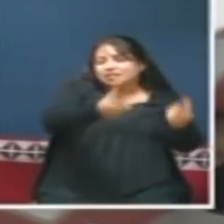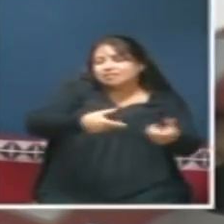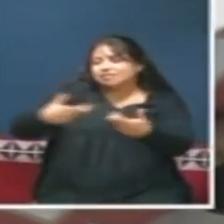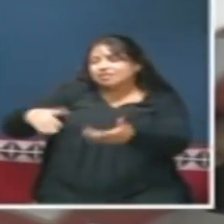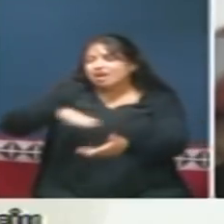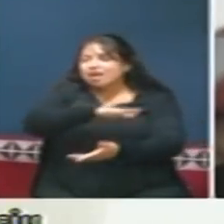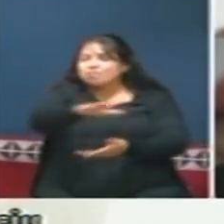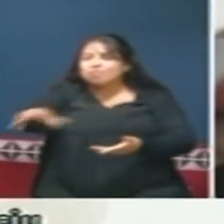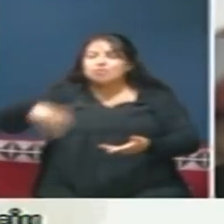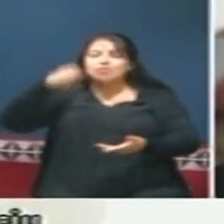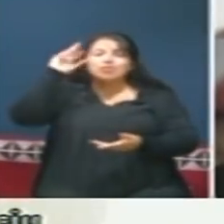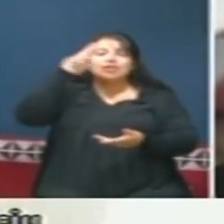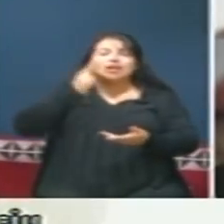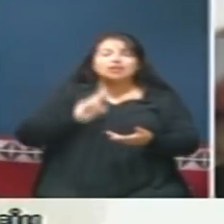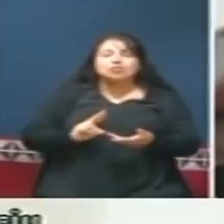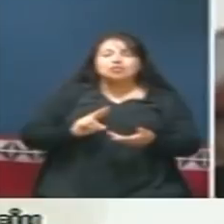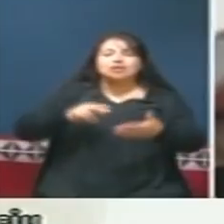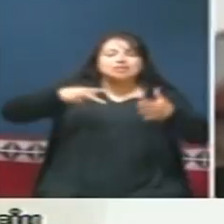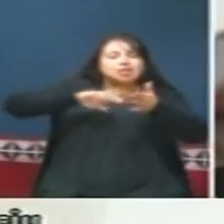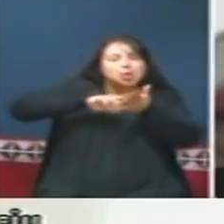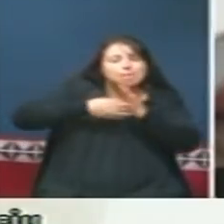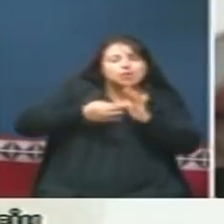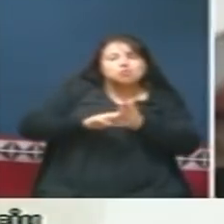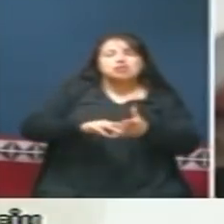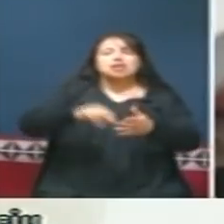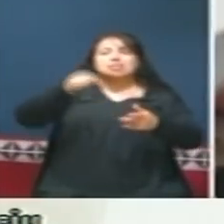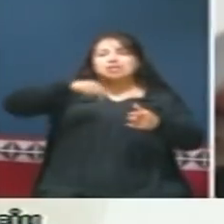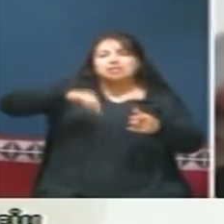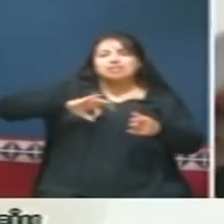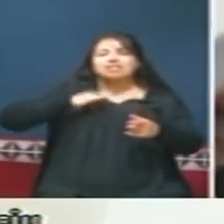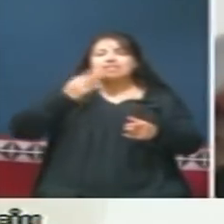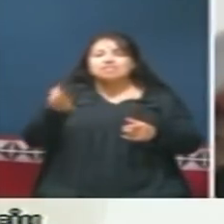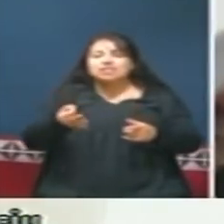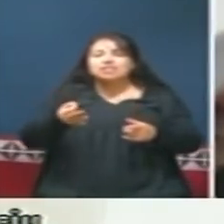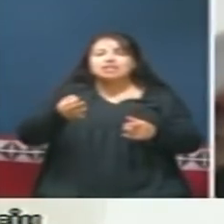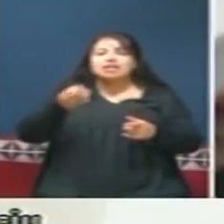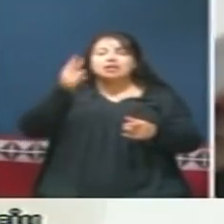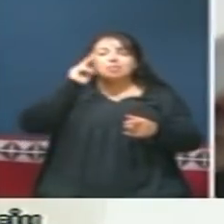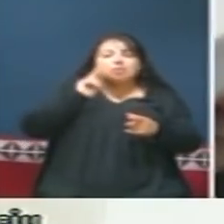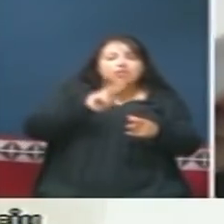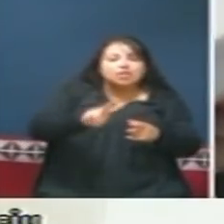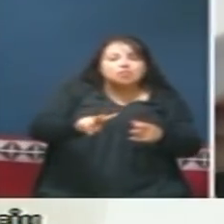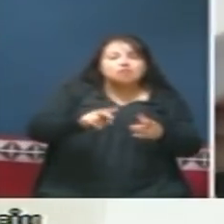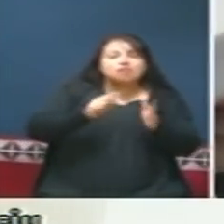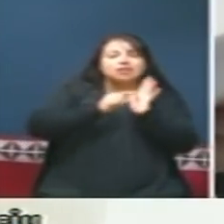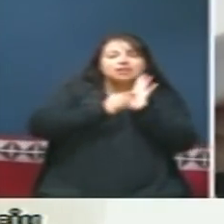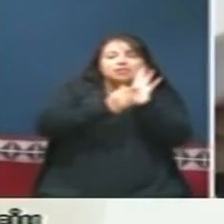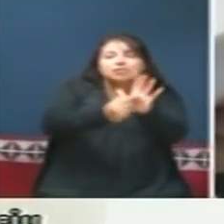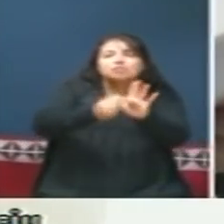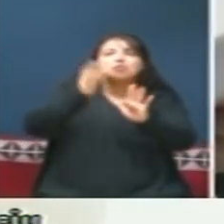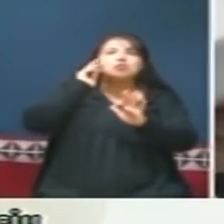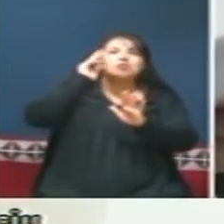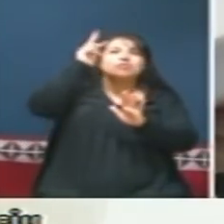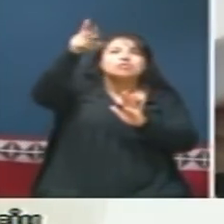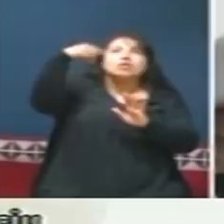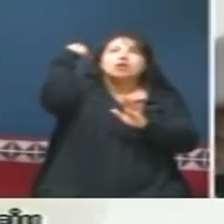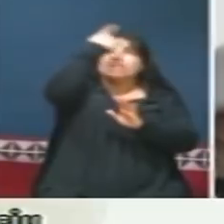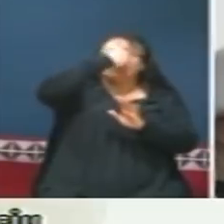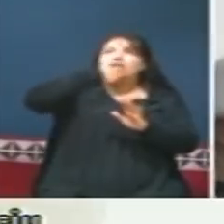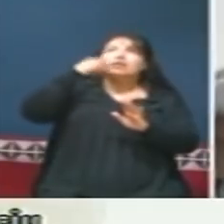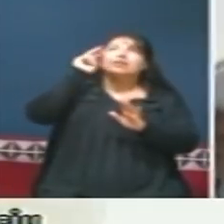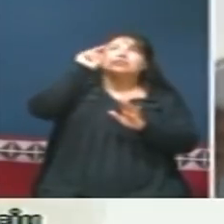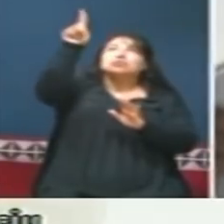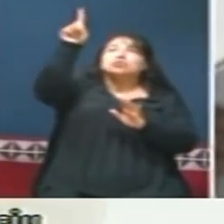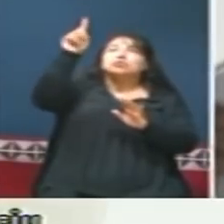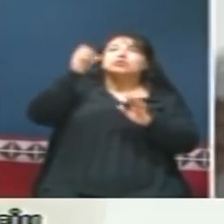con esperanza las contrariedades de esta vida, podamos contemplar eternamente tu rostro. Por nuestro